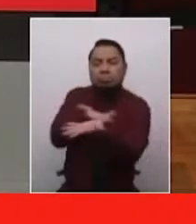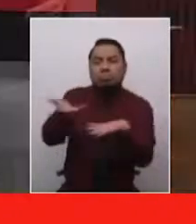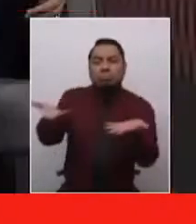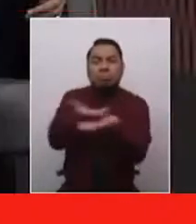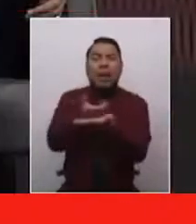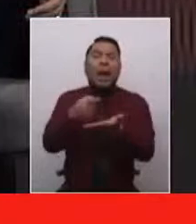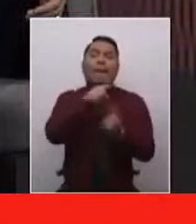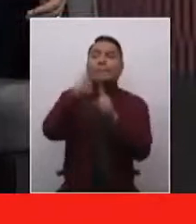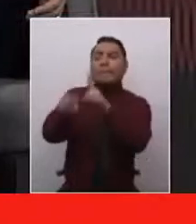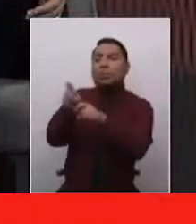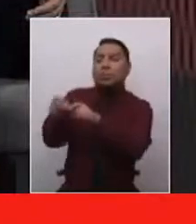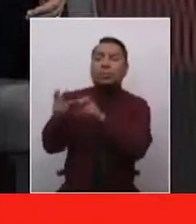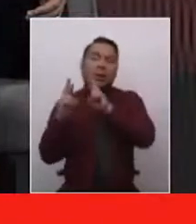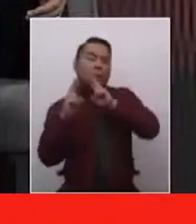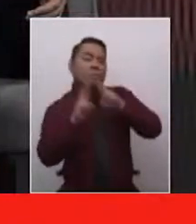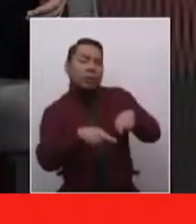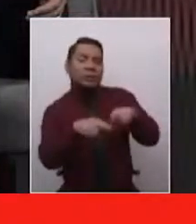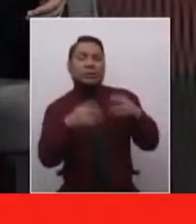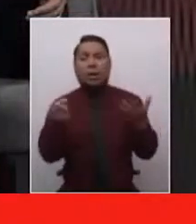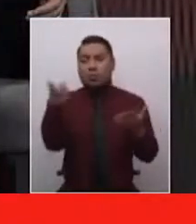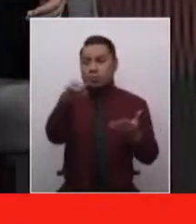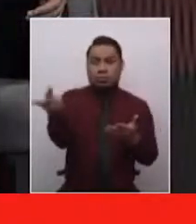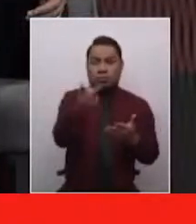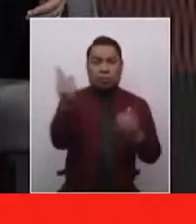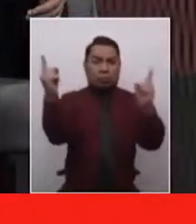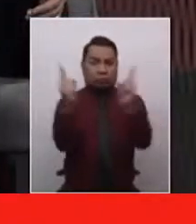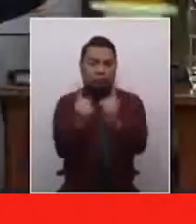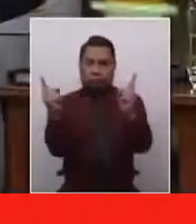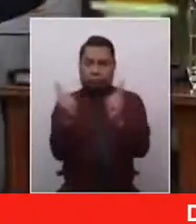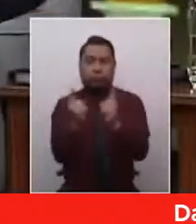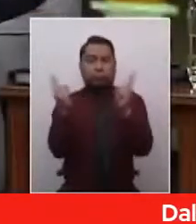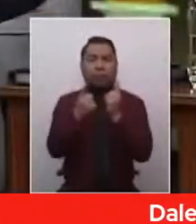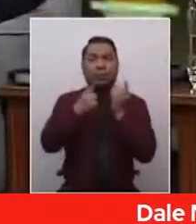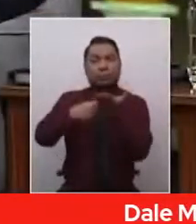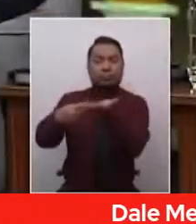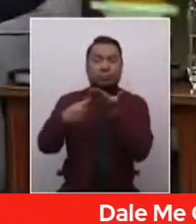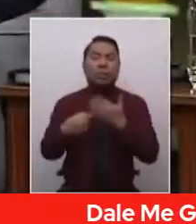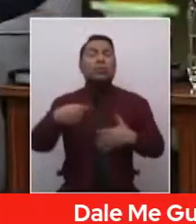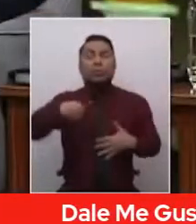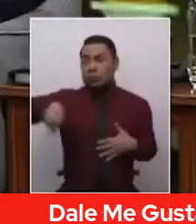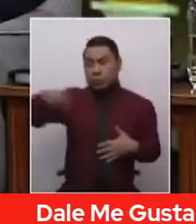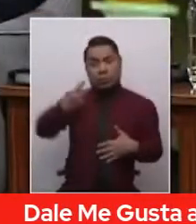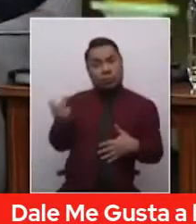preguntas, respuestas y comentarios entre ustedes. Nosotros